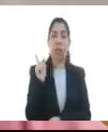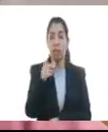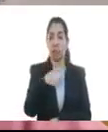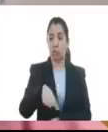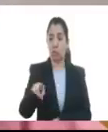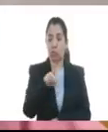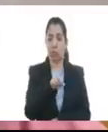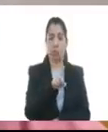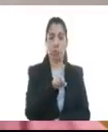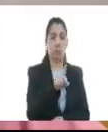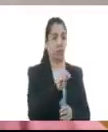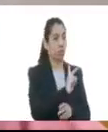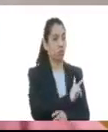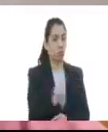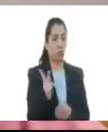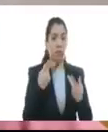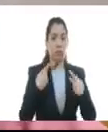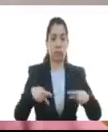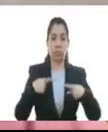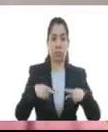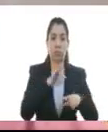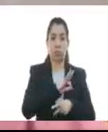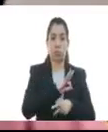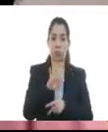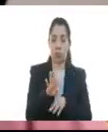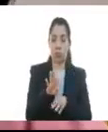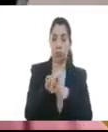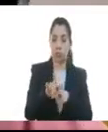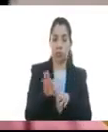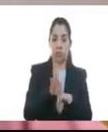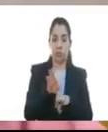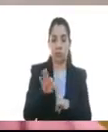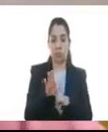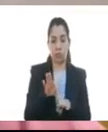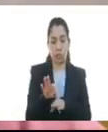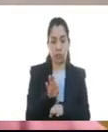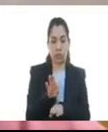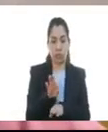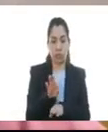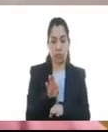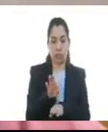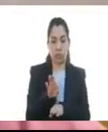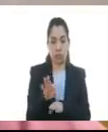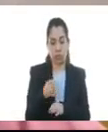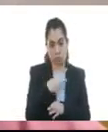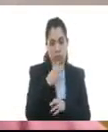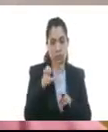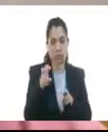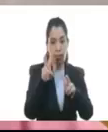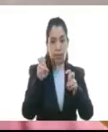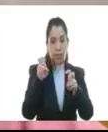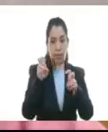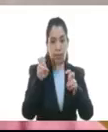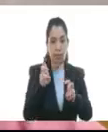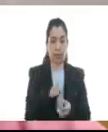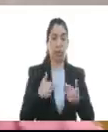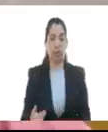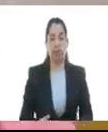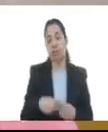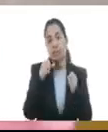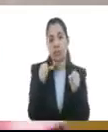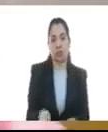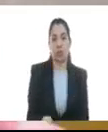su trabajo a esta agenda, pues nos hace seguramente un país mejor que